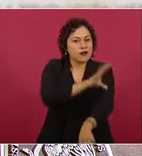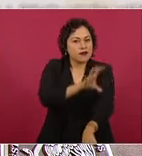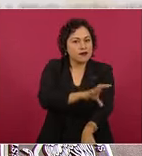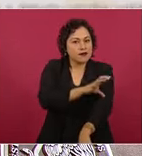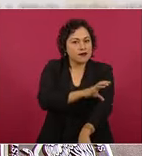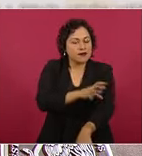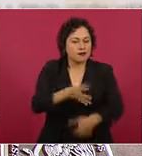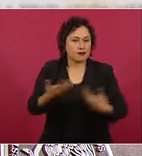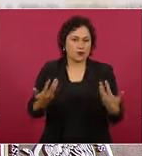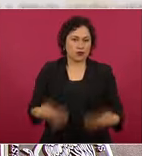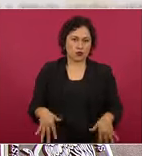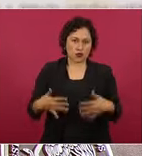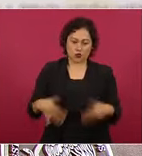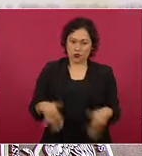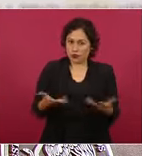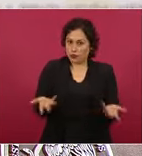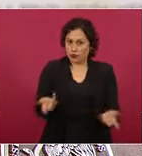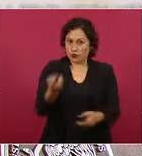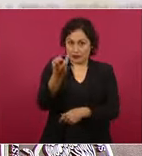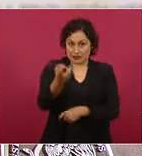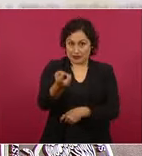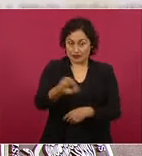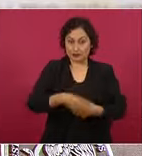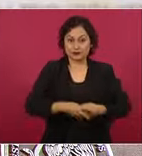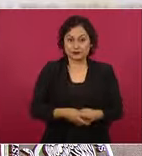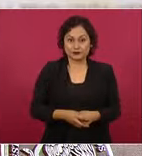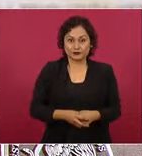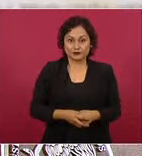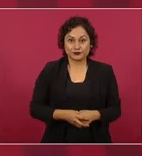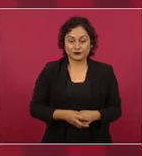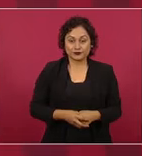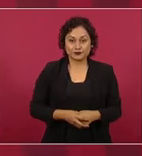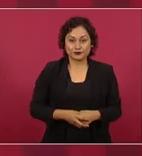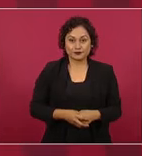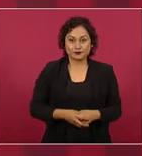Pues eso es lo que tenemos que